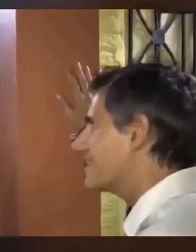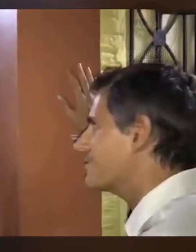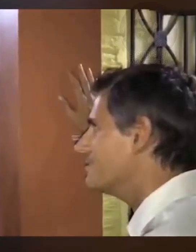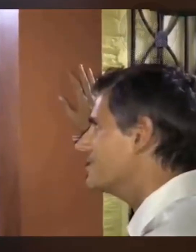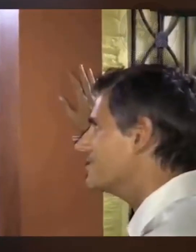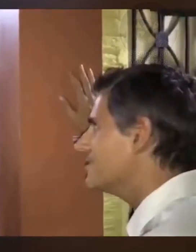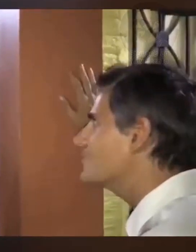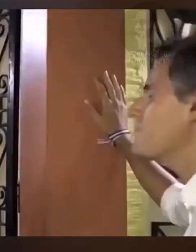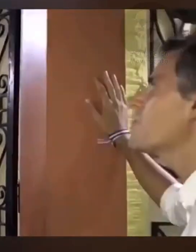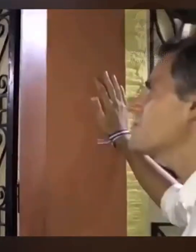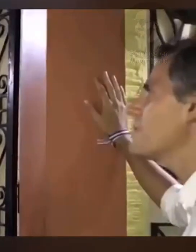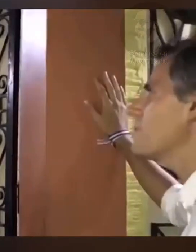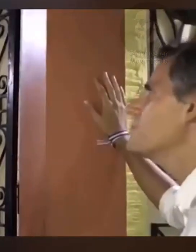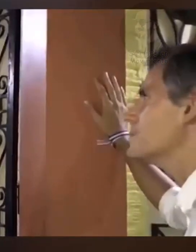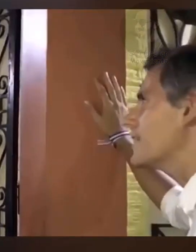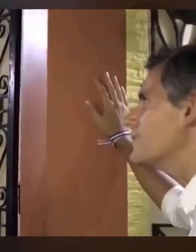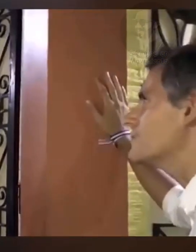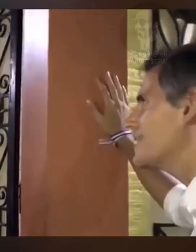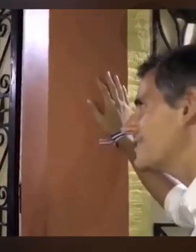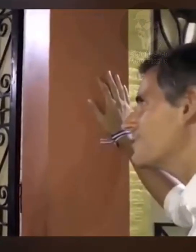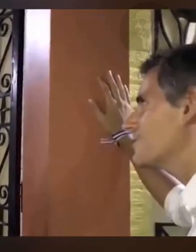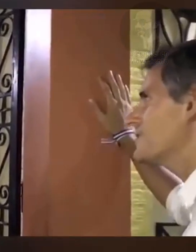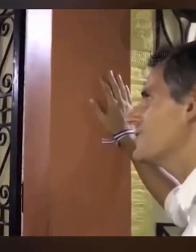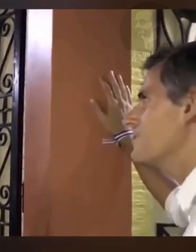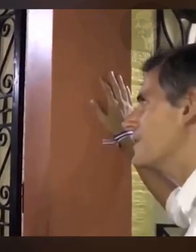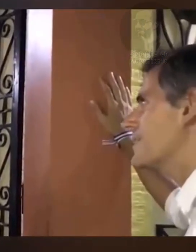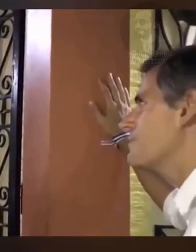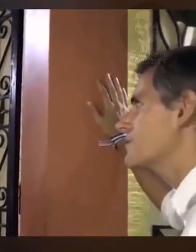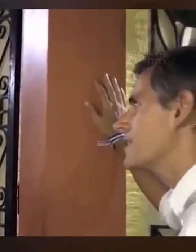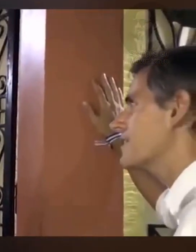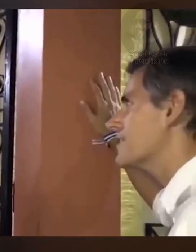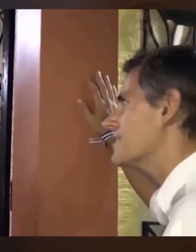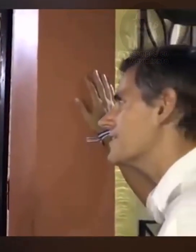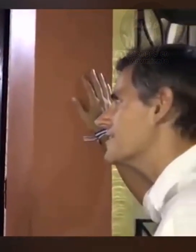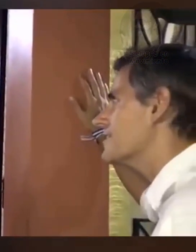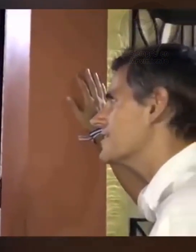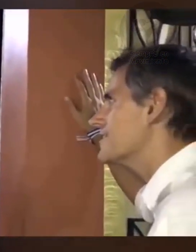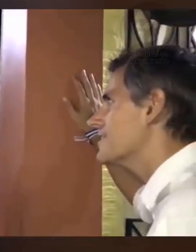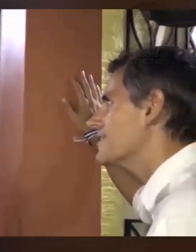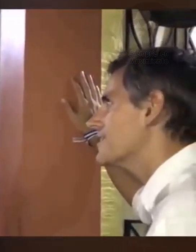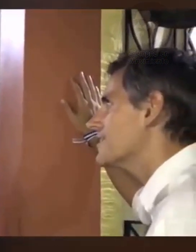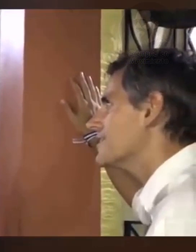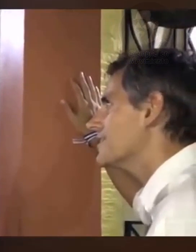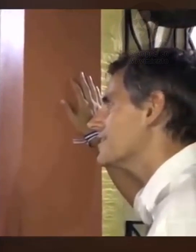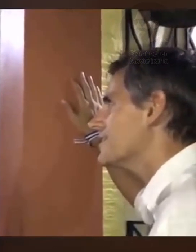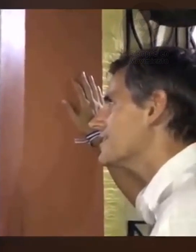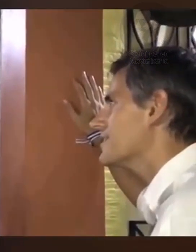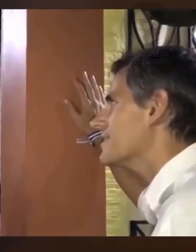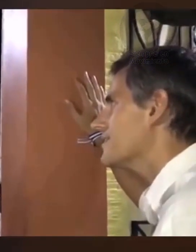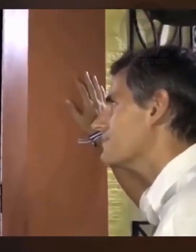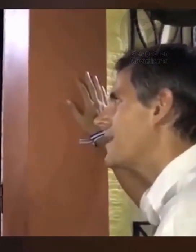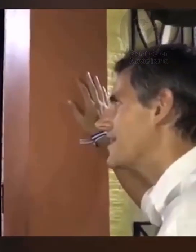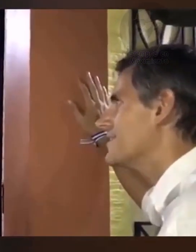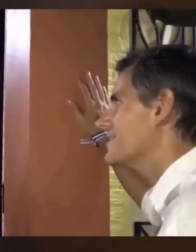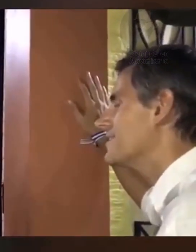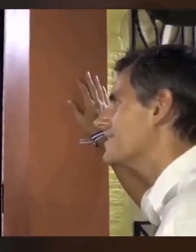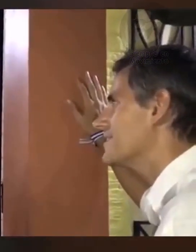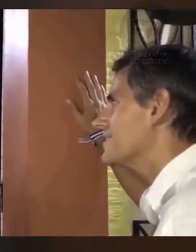voto, hombre, chele. Nosotros sabemos yo que... Yo ya he empacado en tu súper y... Vos tal vez aquí... No le pagan. No le pagan a uno